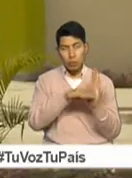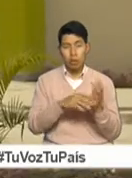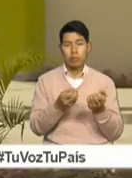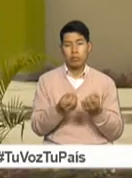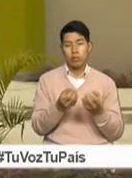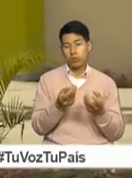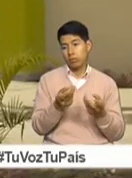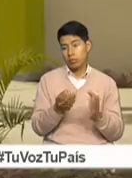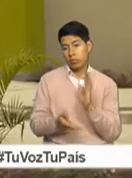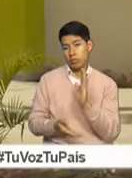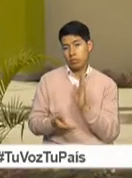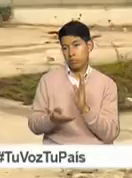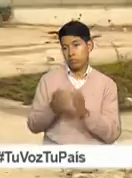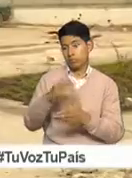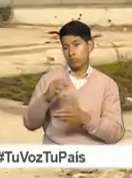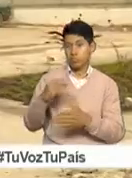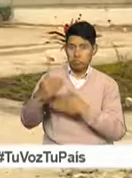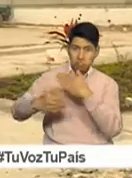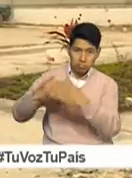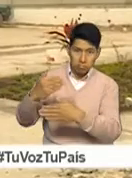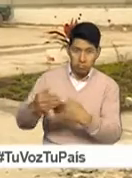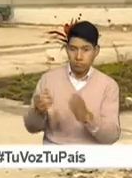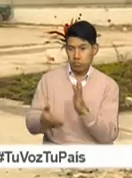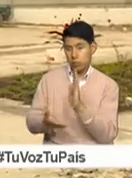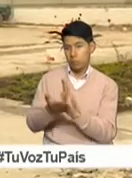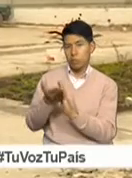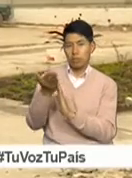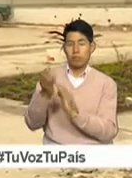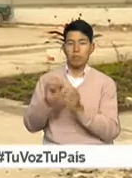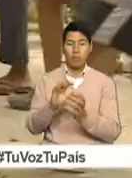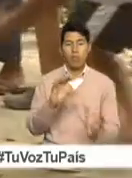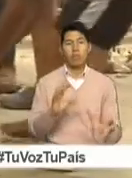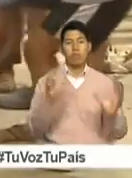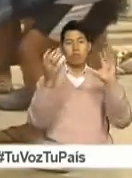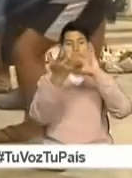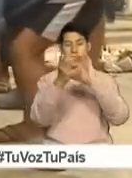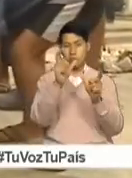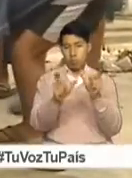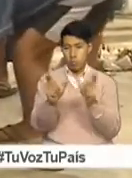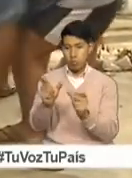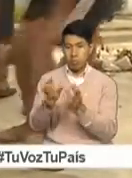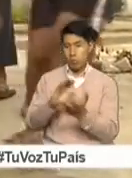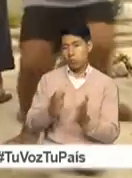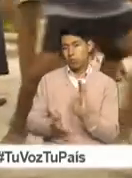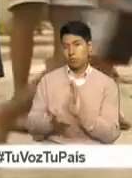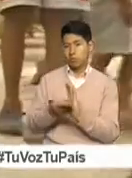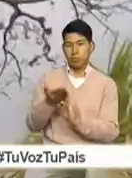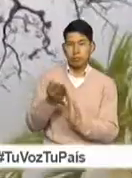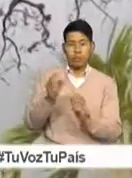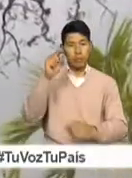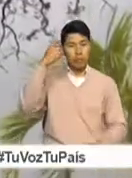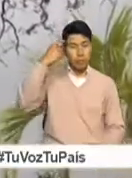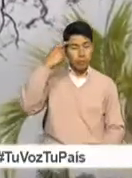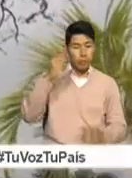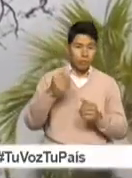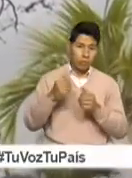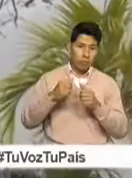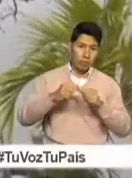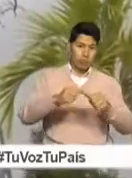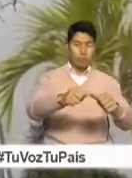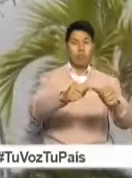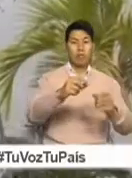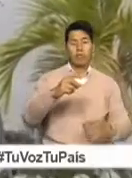implementadas por el proceso de la revolución ciudadana en estos últimos años el cual continúa con el gobierno del presidente de lenin moreno